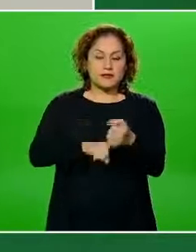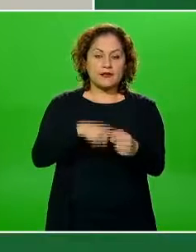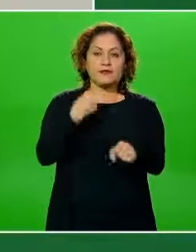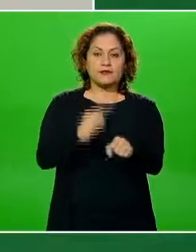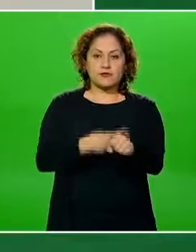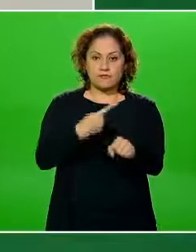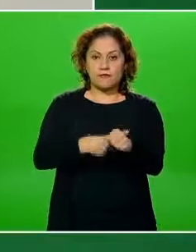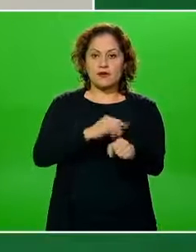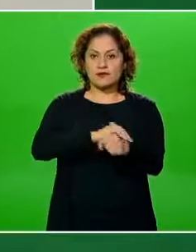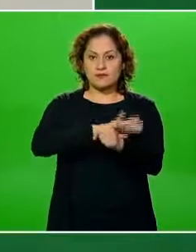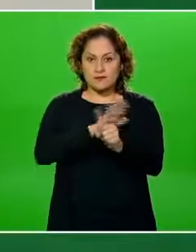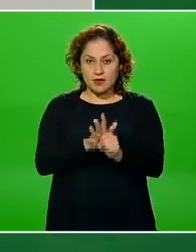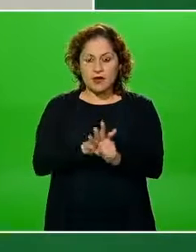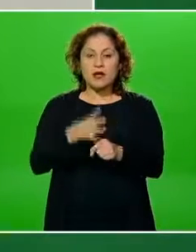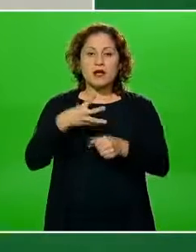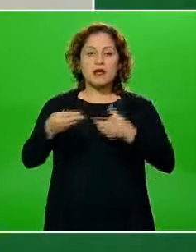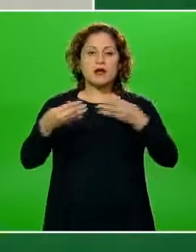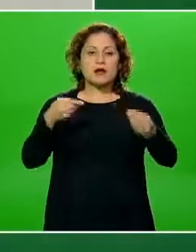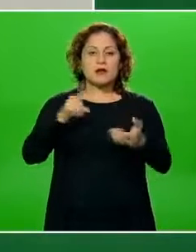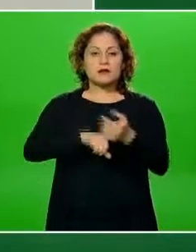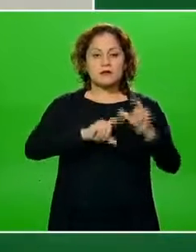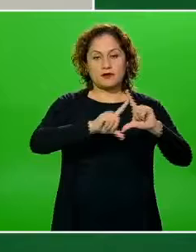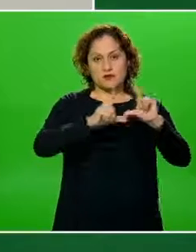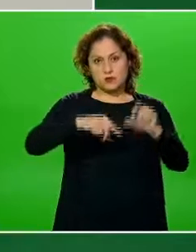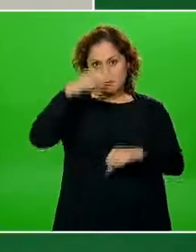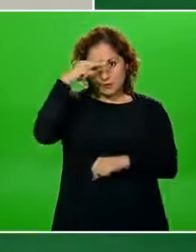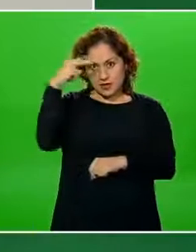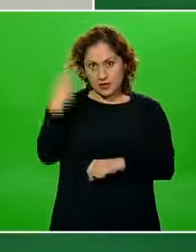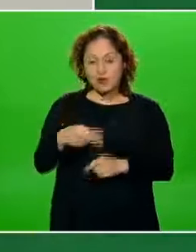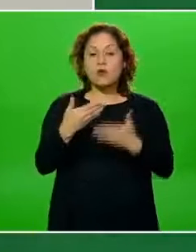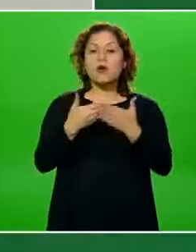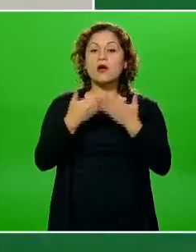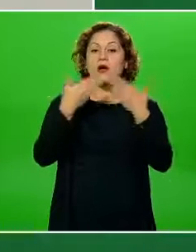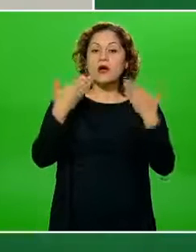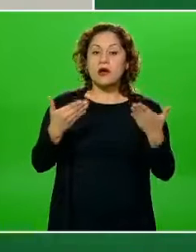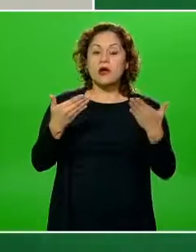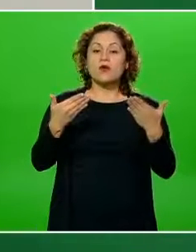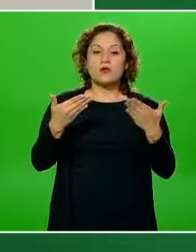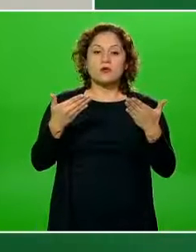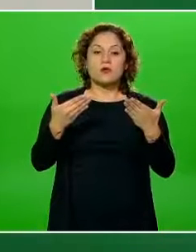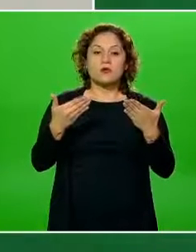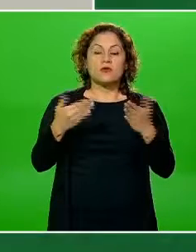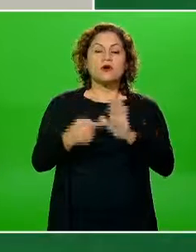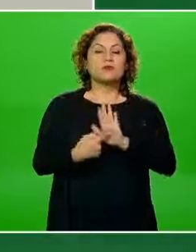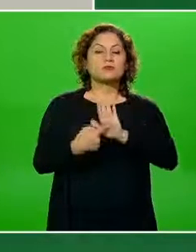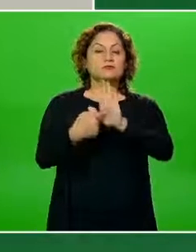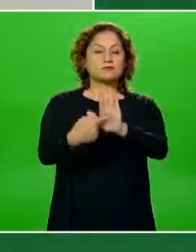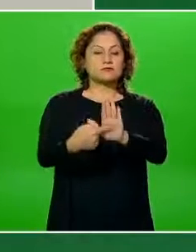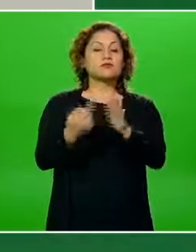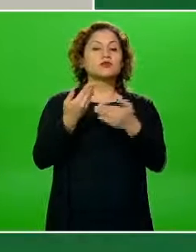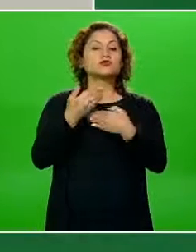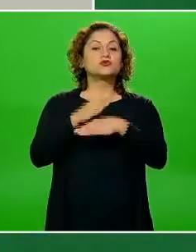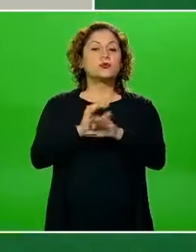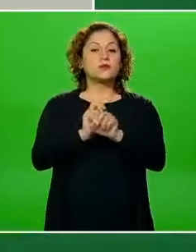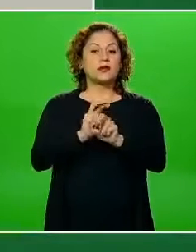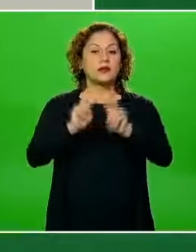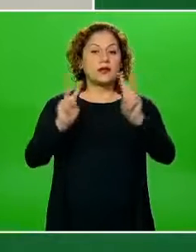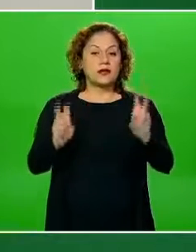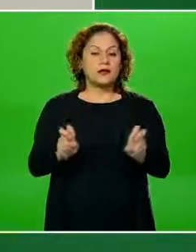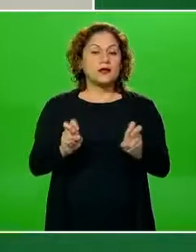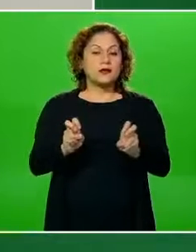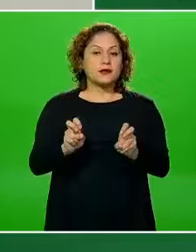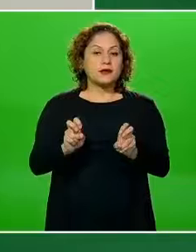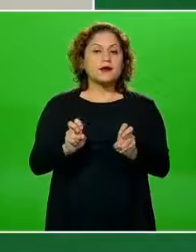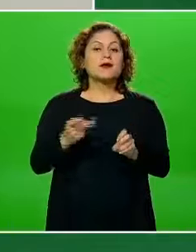de la COVID-19 en México. Vamos ahora a actualizar también el avance de la